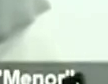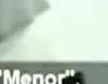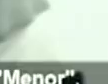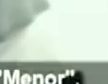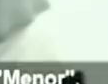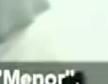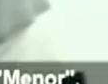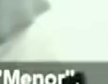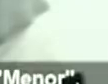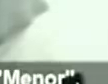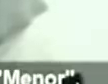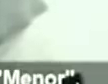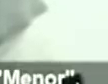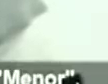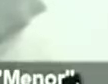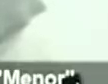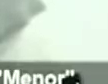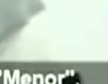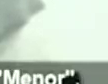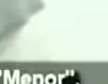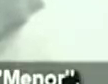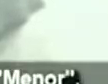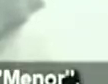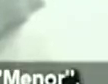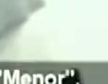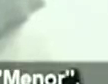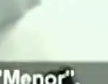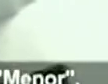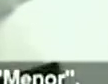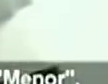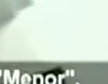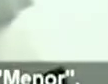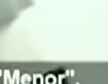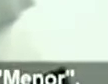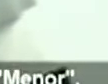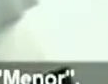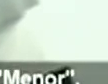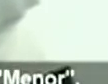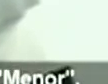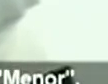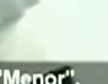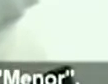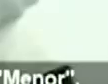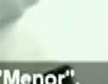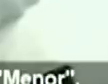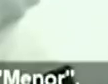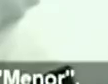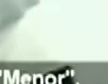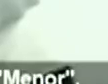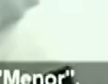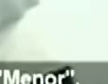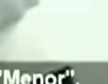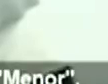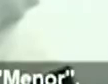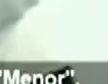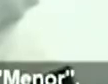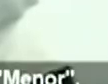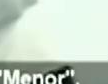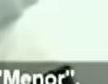Ahí es recibido por el brother y por el menor. Venía la esposa